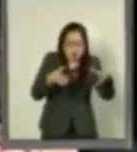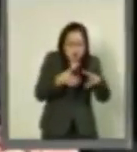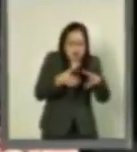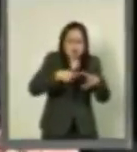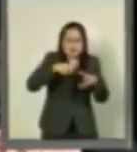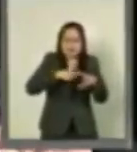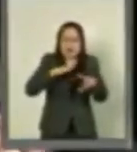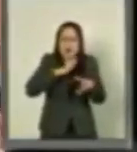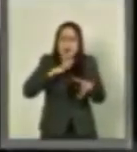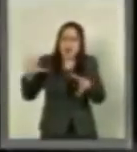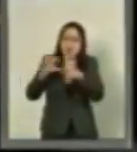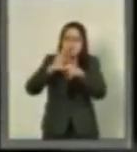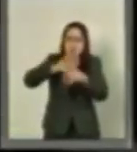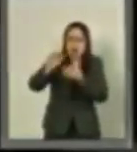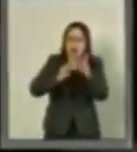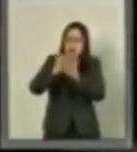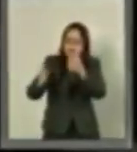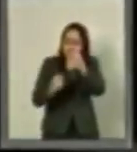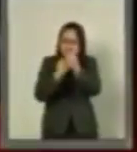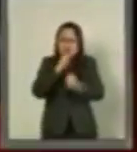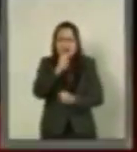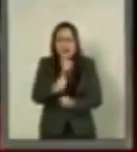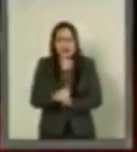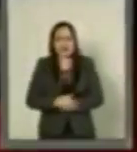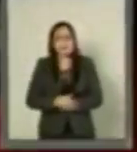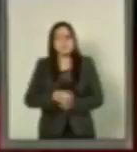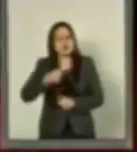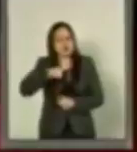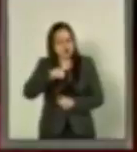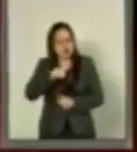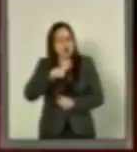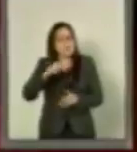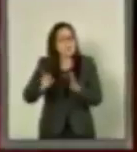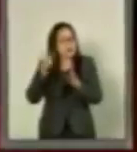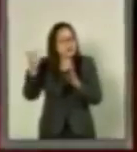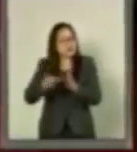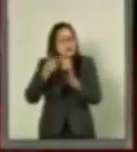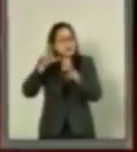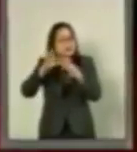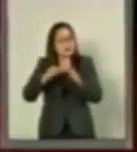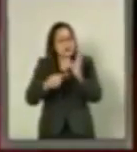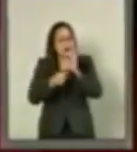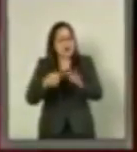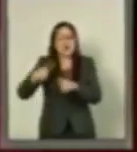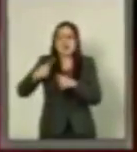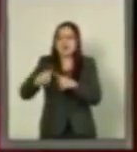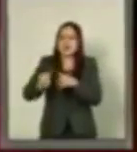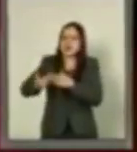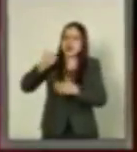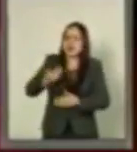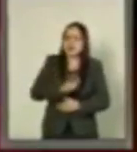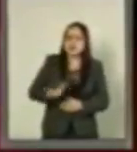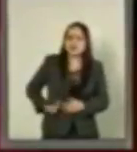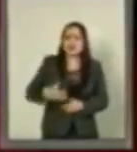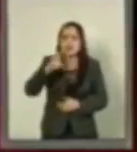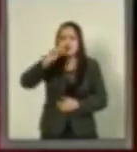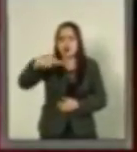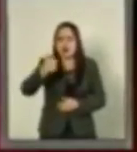poder fáctico. Y lo he dicho aquí y se lo he dicho a quienes han presidido la